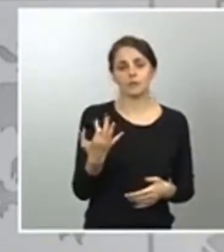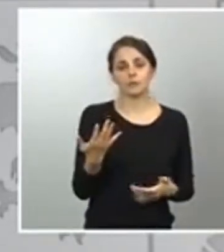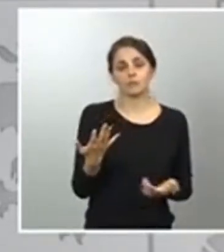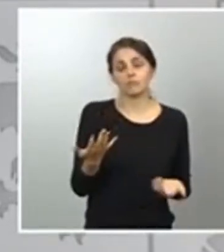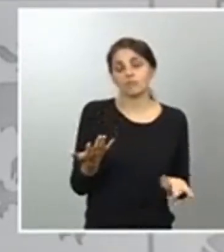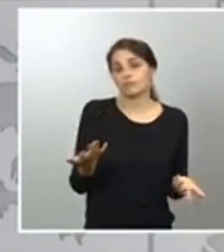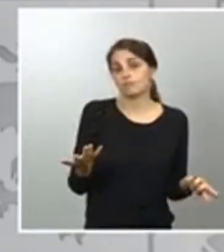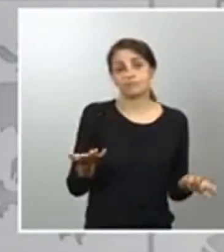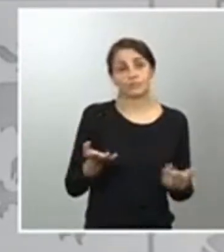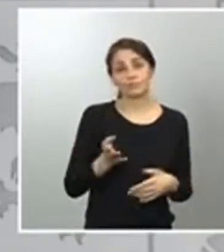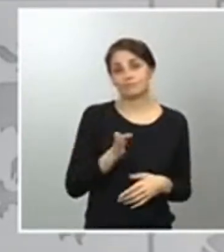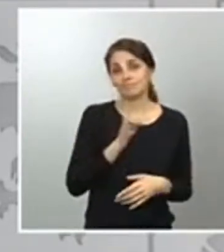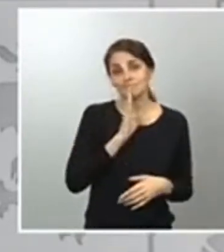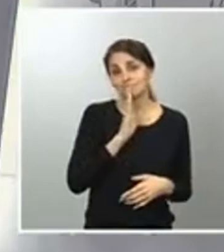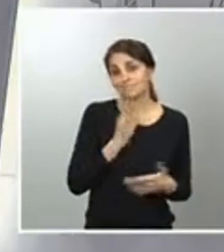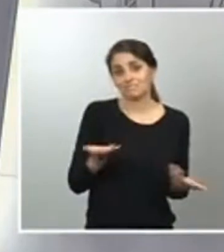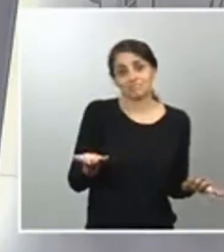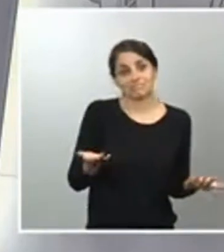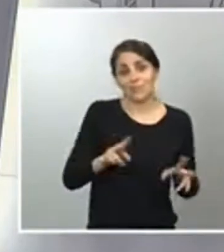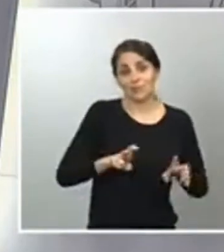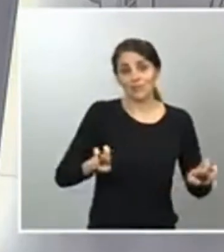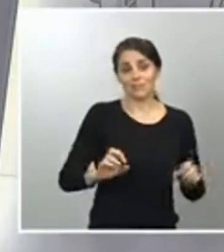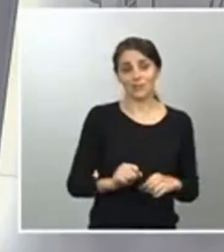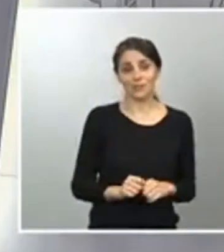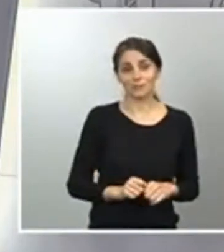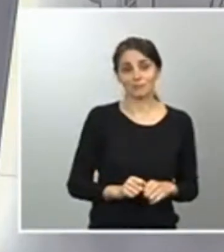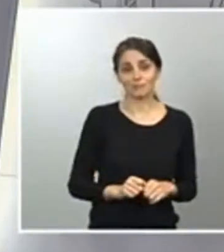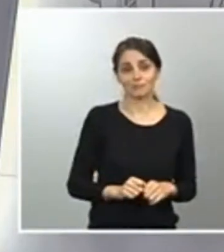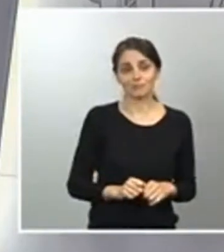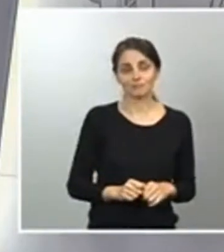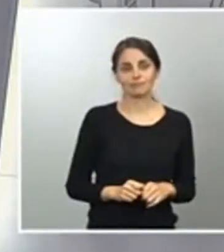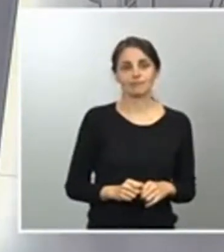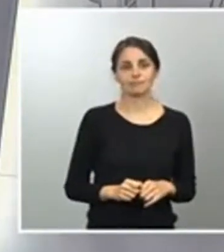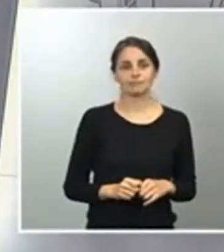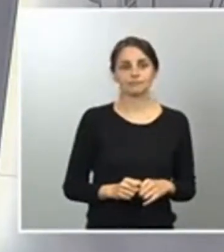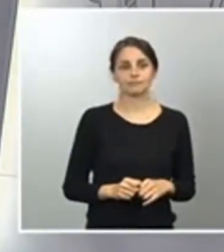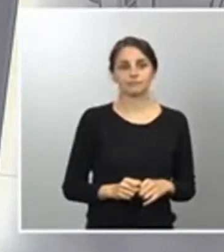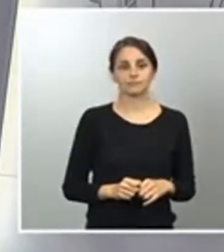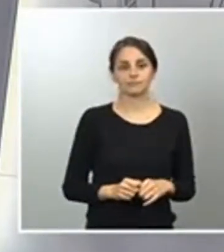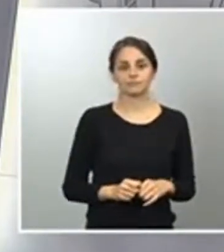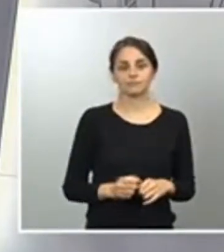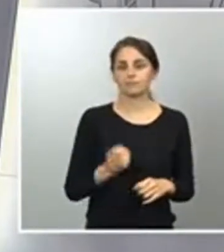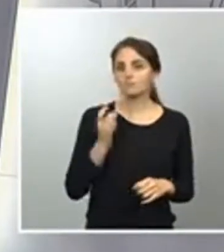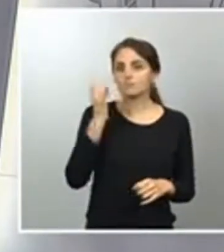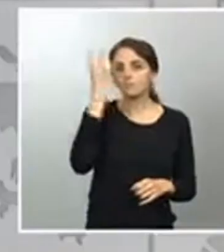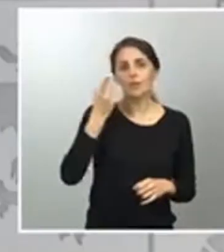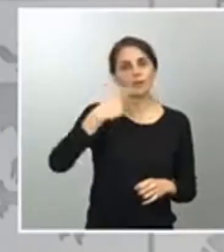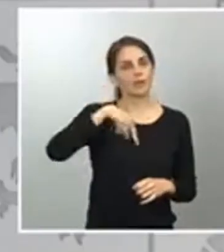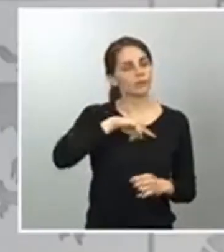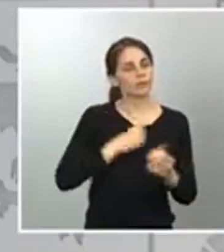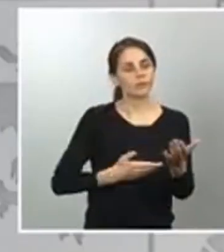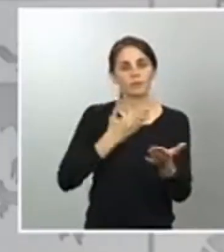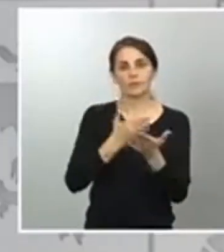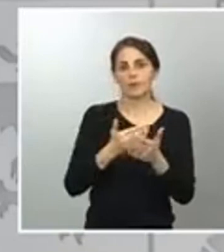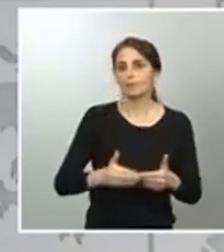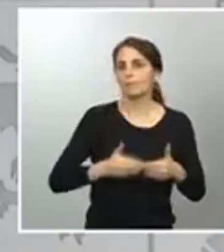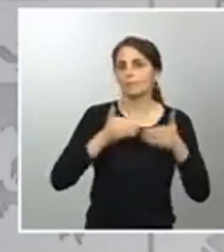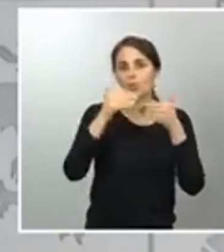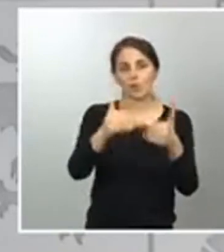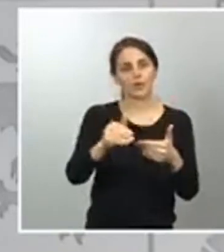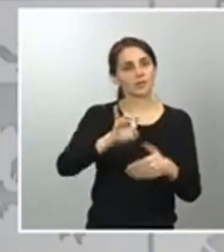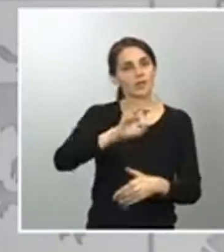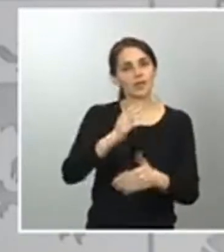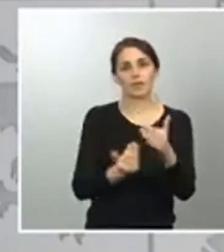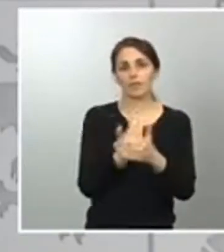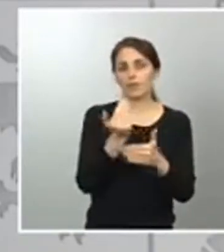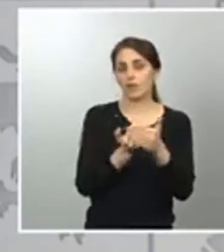planteado desde el inicio, Juan de. Vamos, como usted sabe, a plantear decretos de alarma, de prórrogas, de 15 días. Es más, las